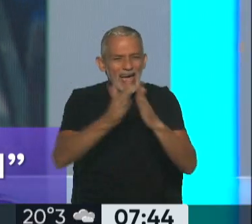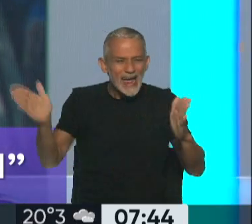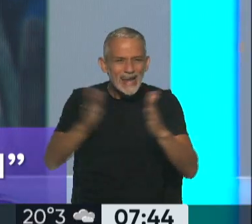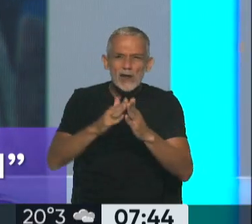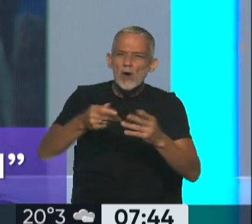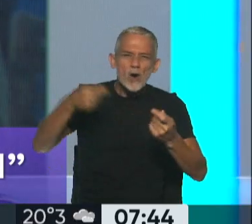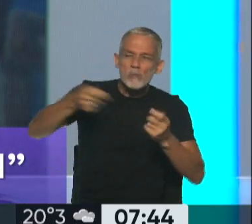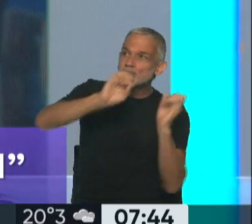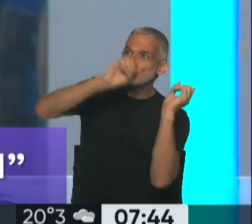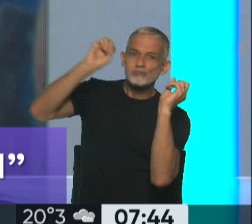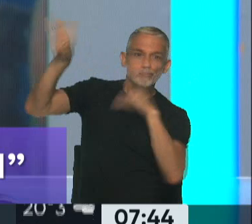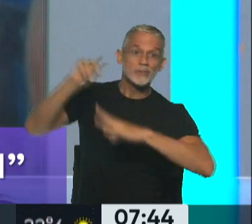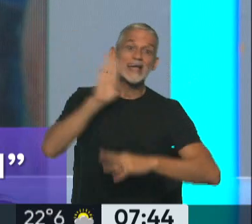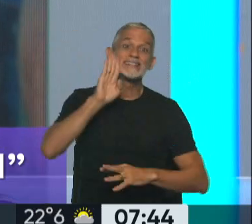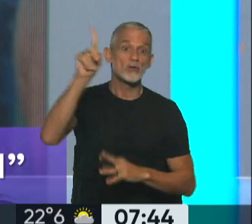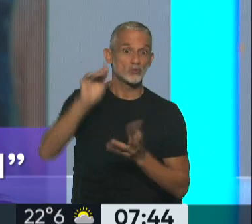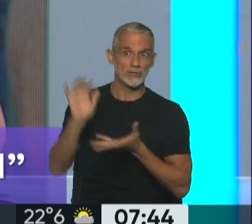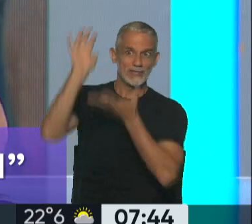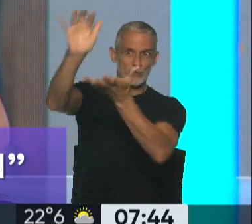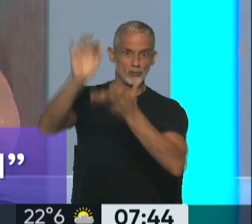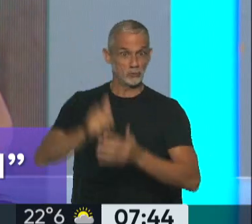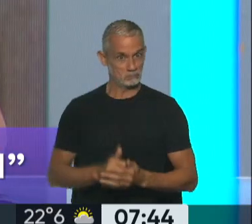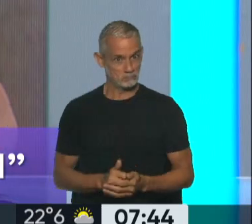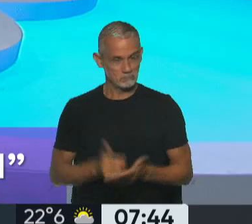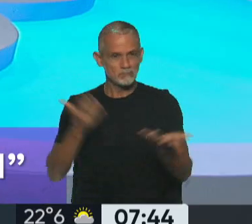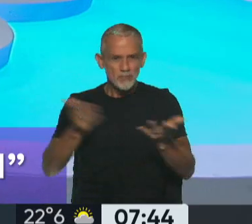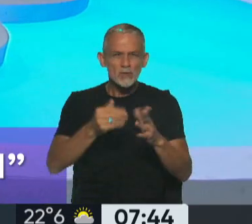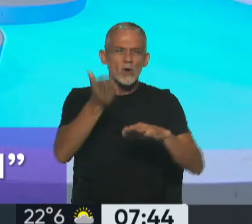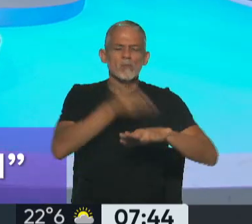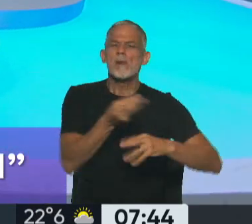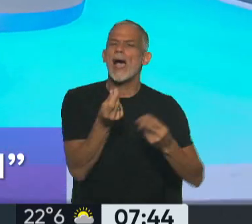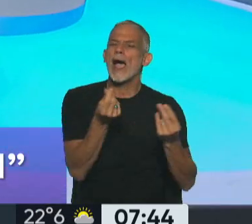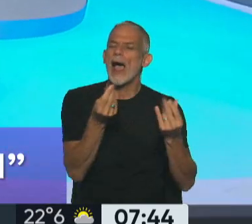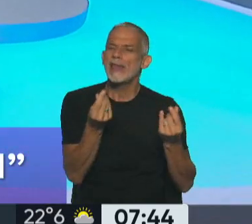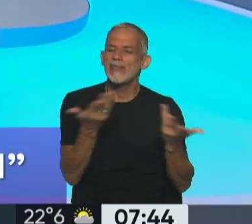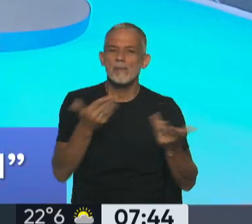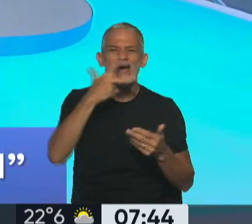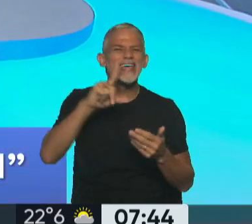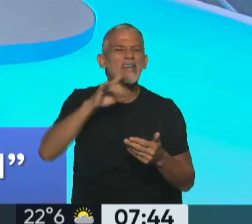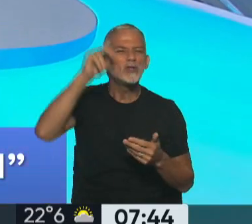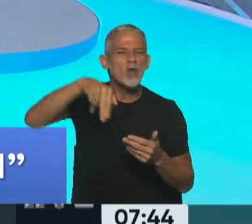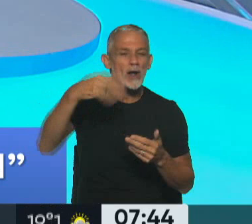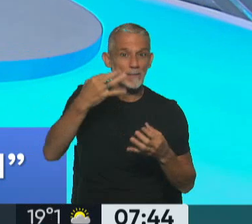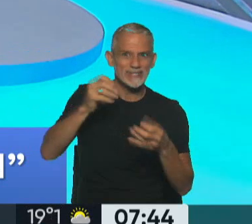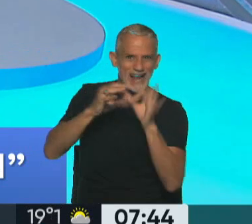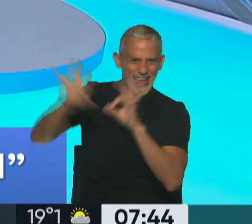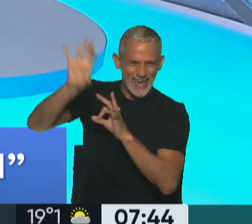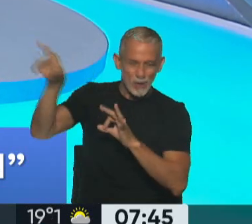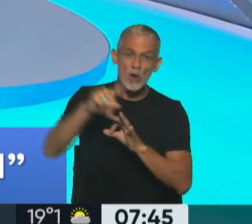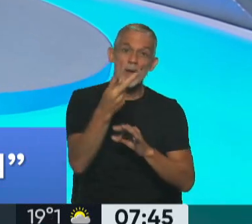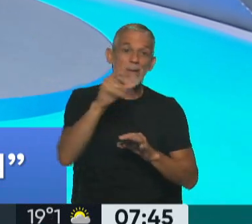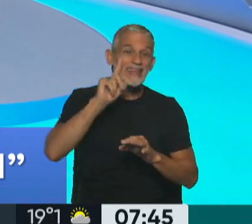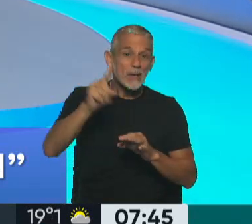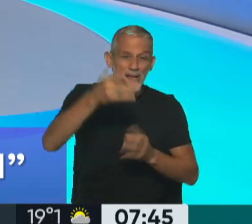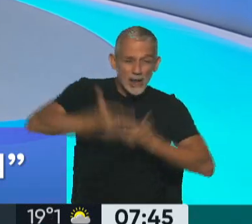cuota de exportación a Estados Unidos es una es son cortes de alta calidad como la cuota Hilton que va a Europa se distribuyeron 20.000